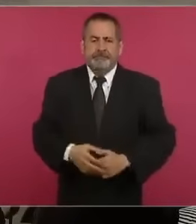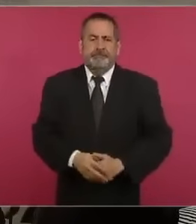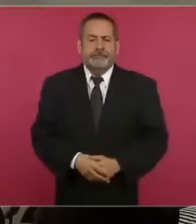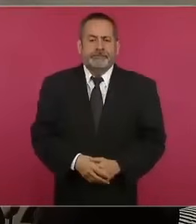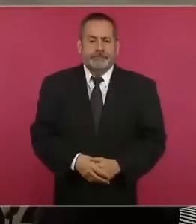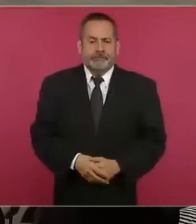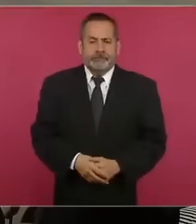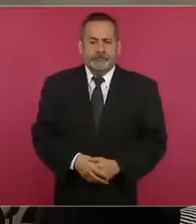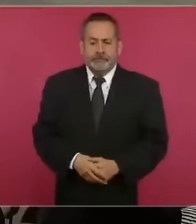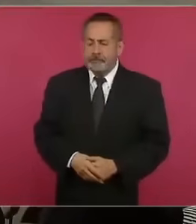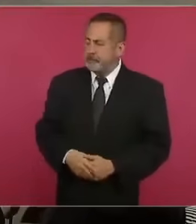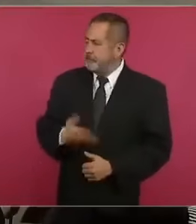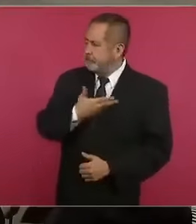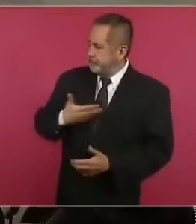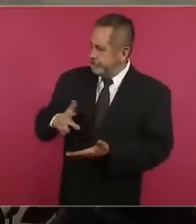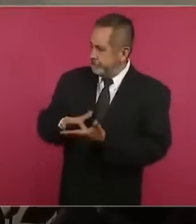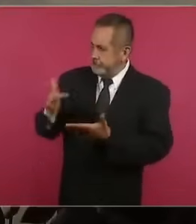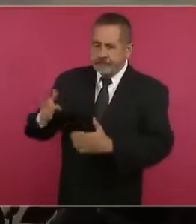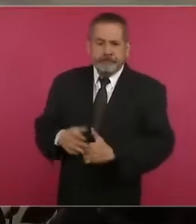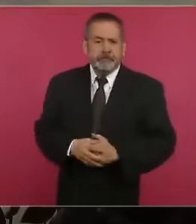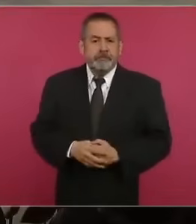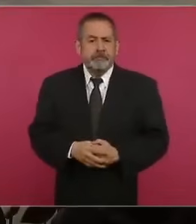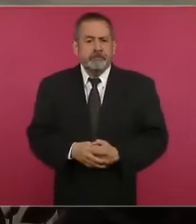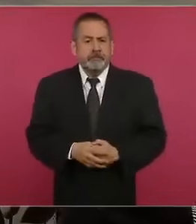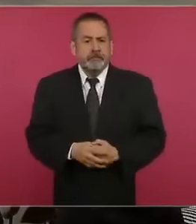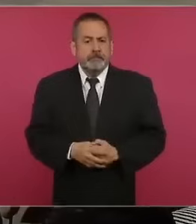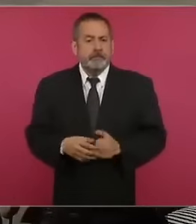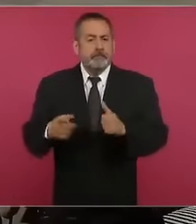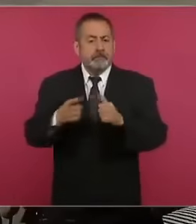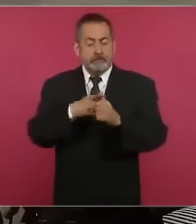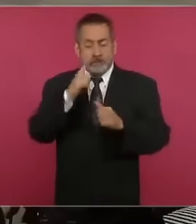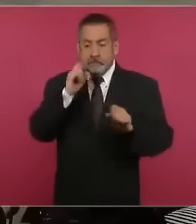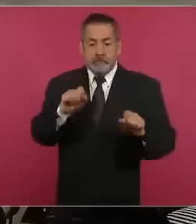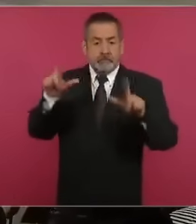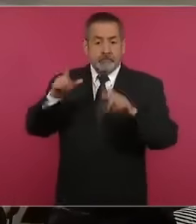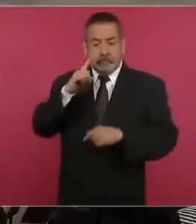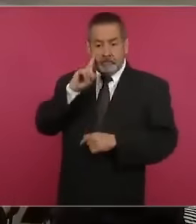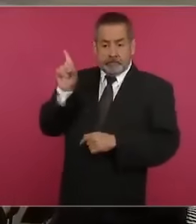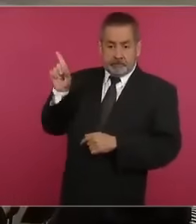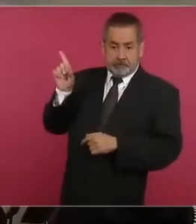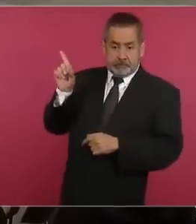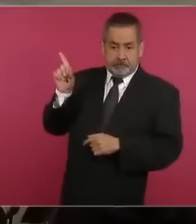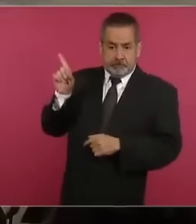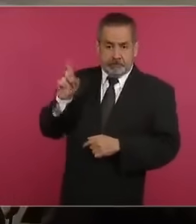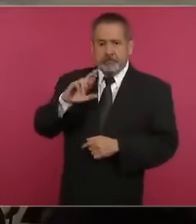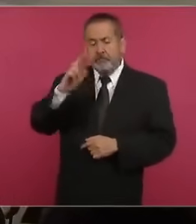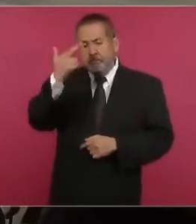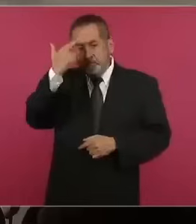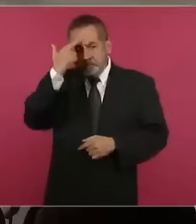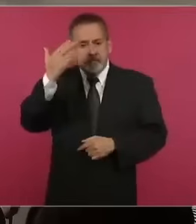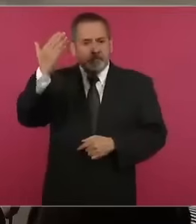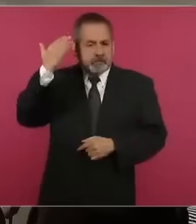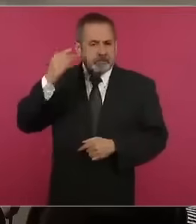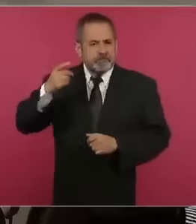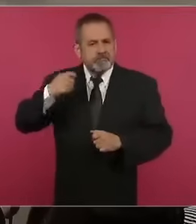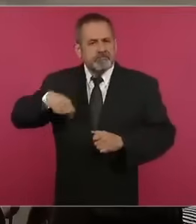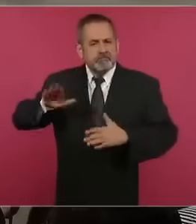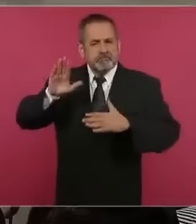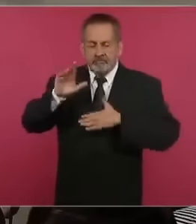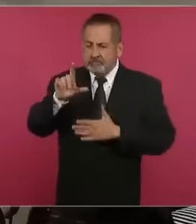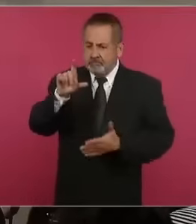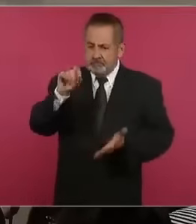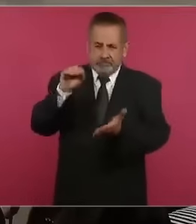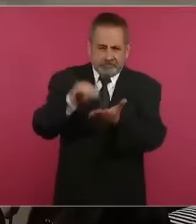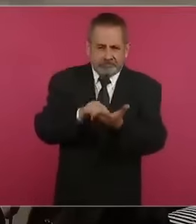Muchas gracias, señor presidente. Pues lo primero es este dato que aparece aquí en pantalla. Recuerda, señor presidente, que nos habíamos propuesto